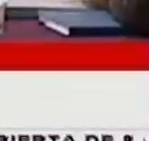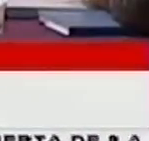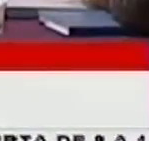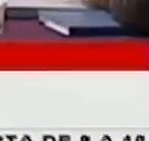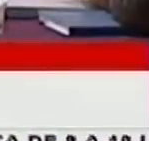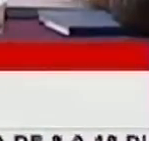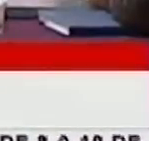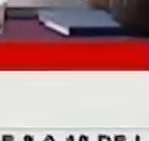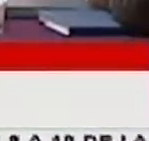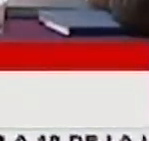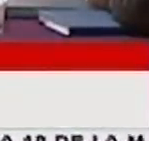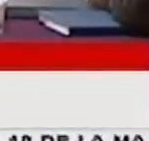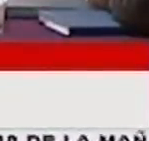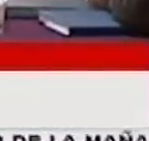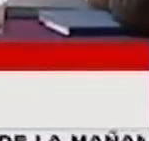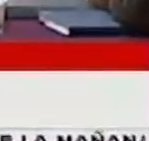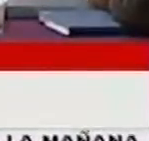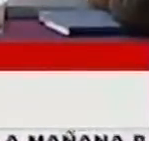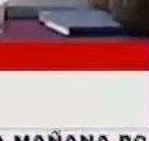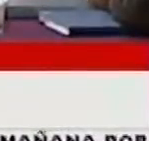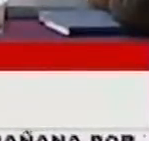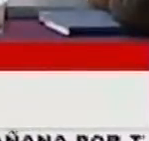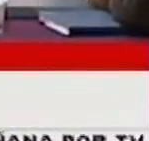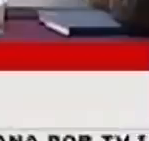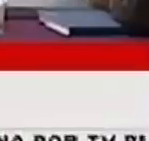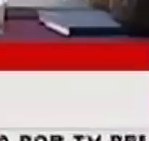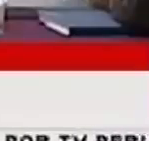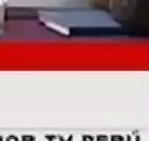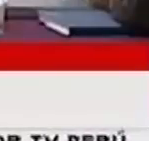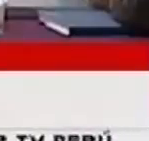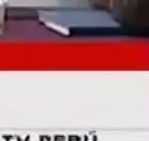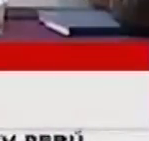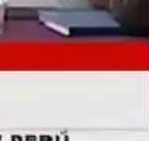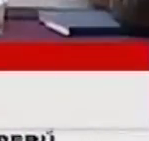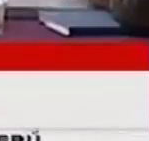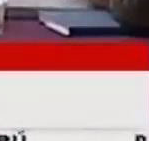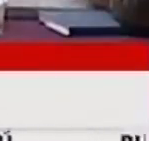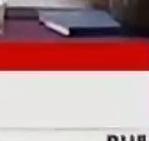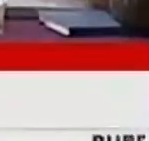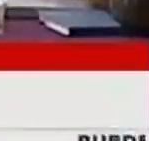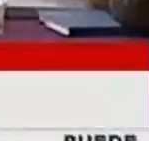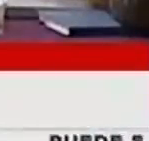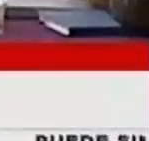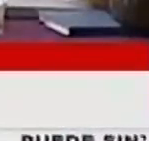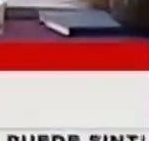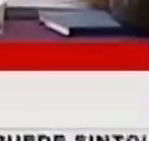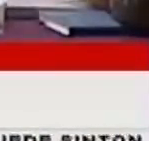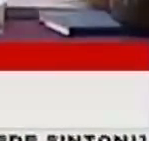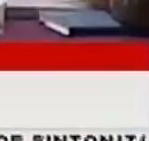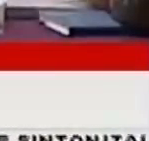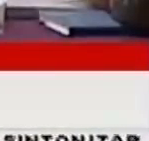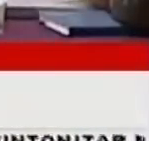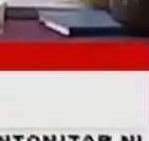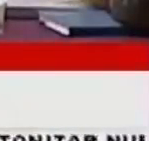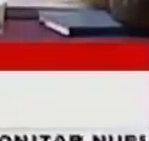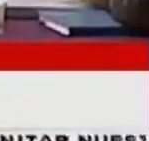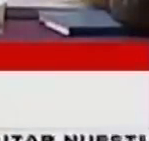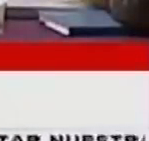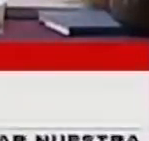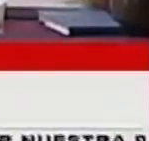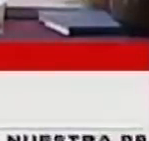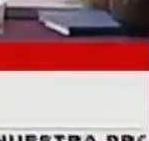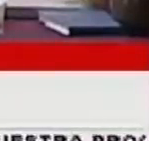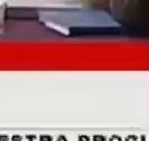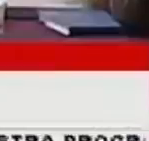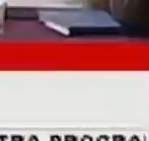nos entendemos, en la que cada uno quiere privilegiar solamente el recuerdo de lo que le conviene, y eso no es así. Acá lo que